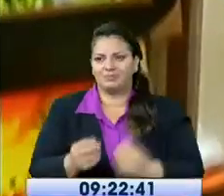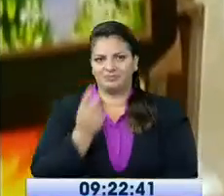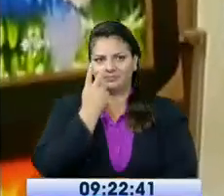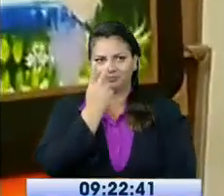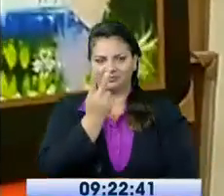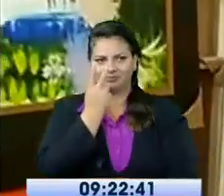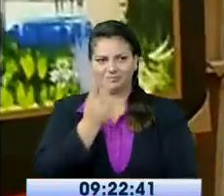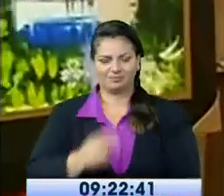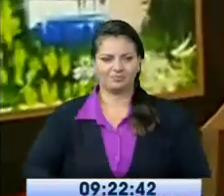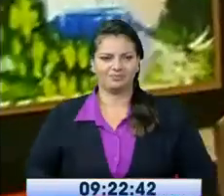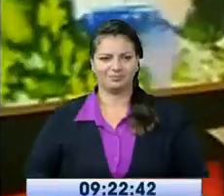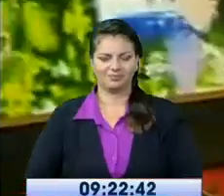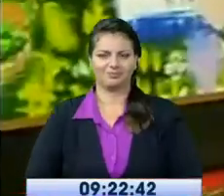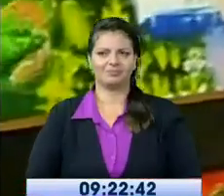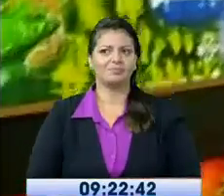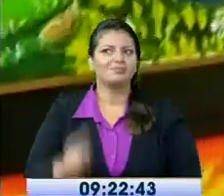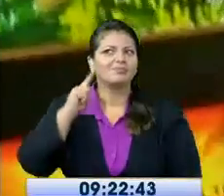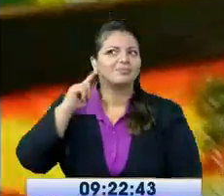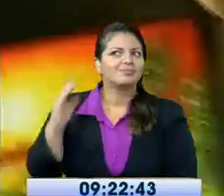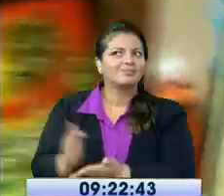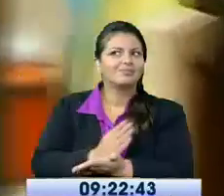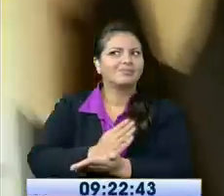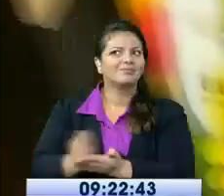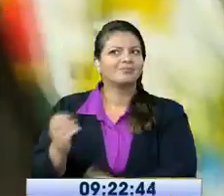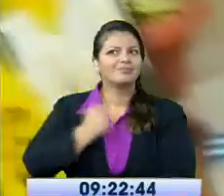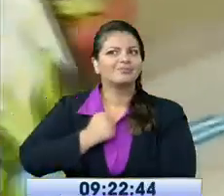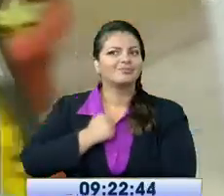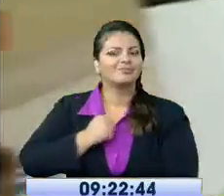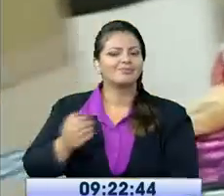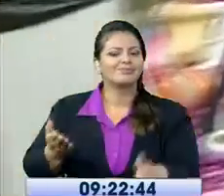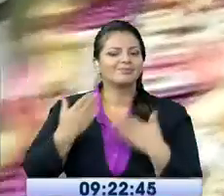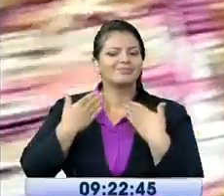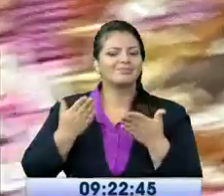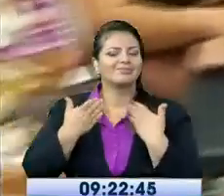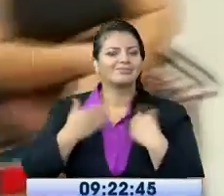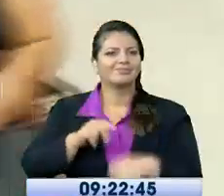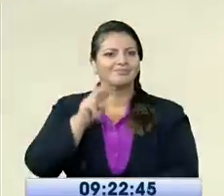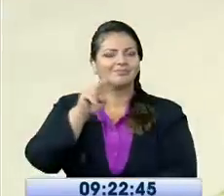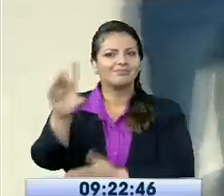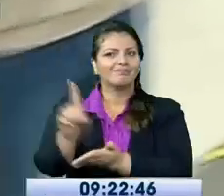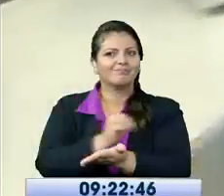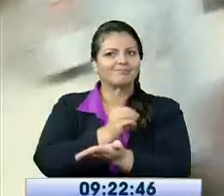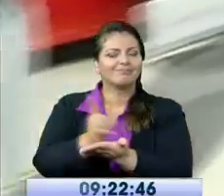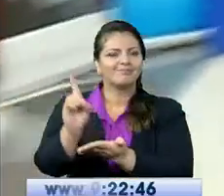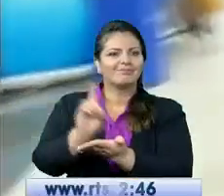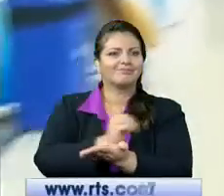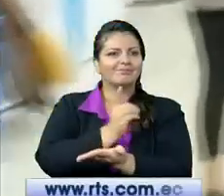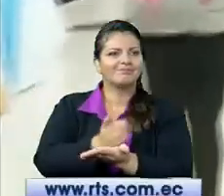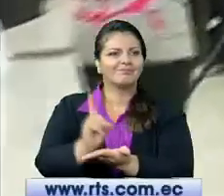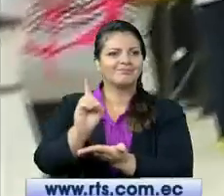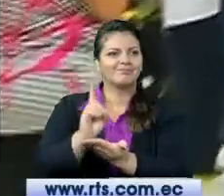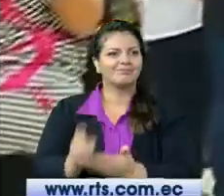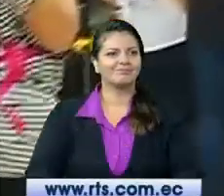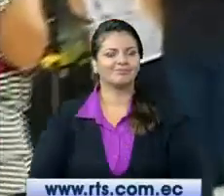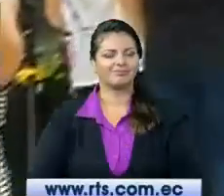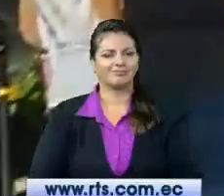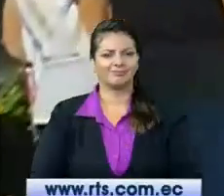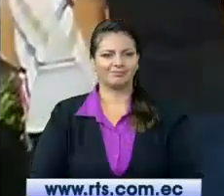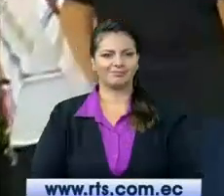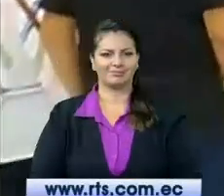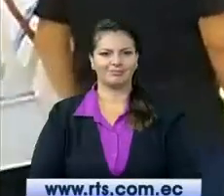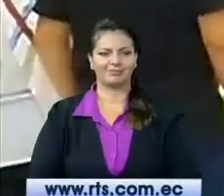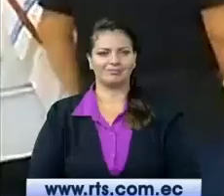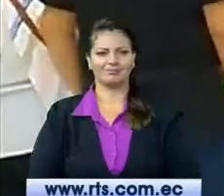tema musical muy representativo de nuestro país y que una danza folclórica lo está representando en estos momentos, valga